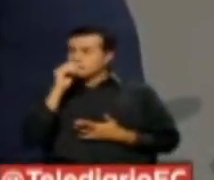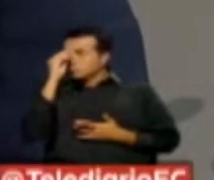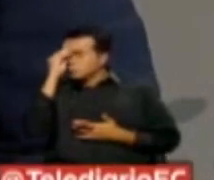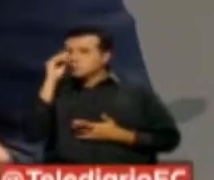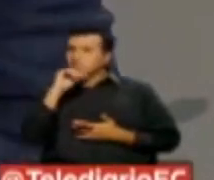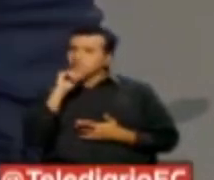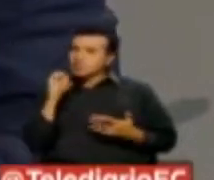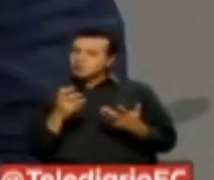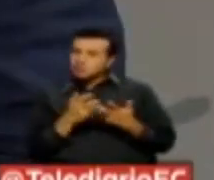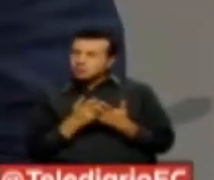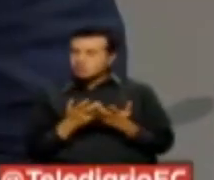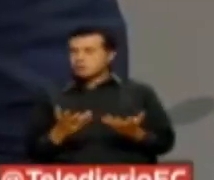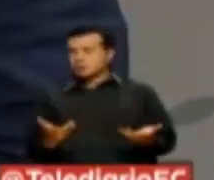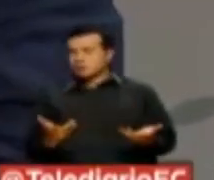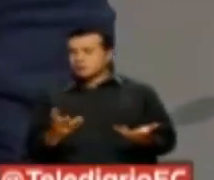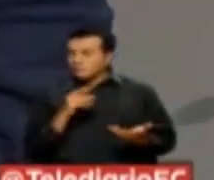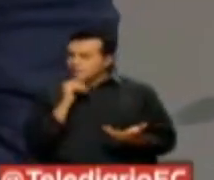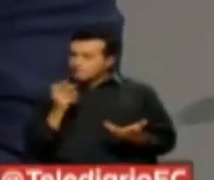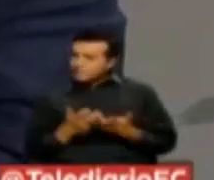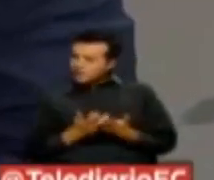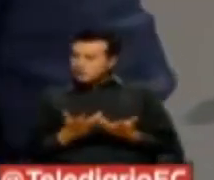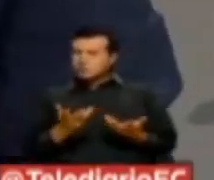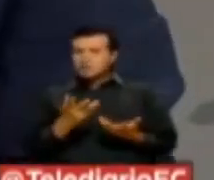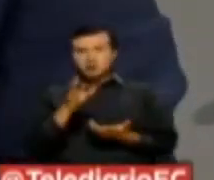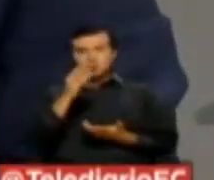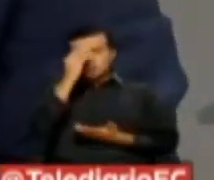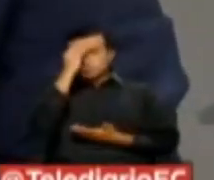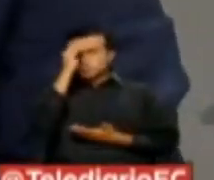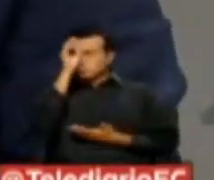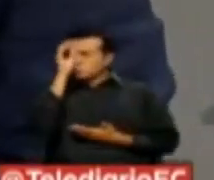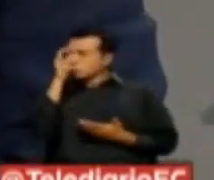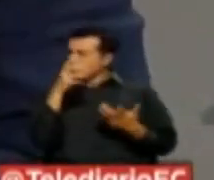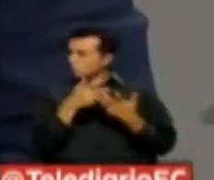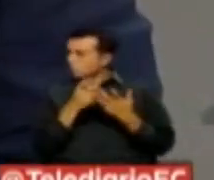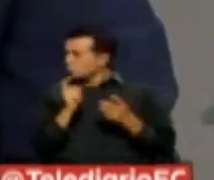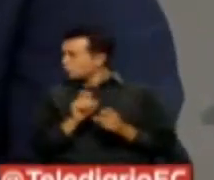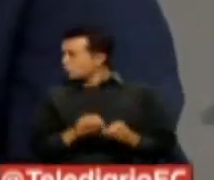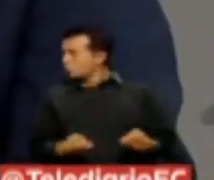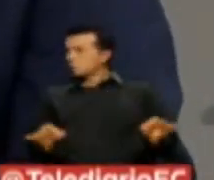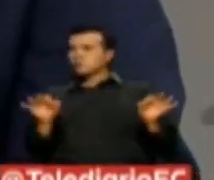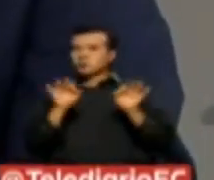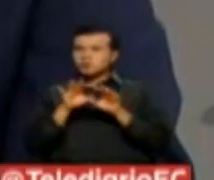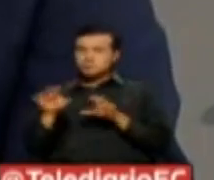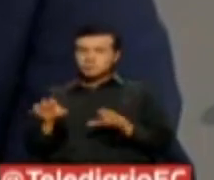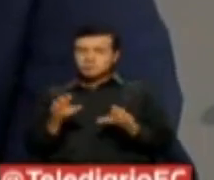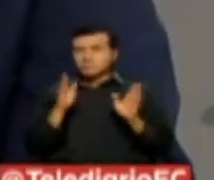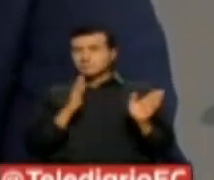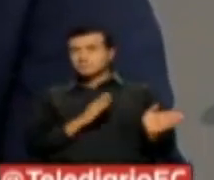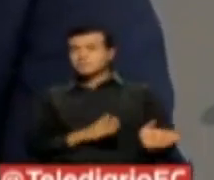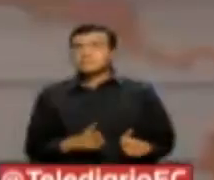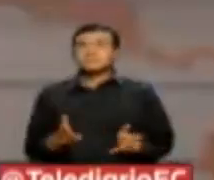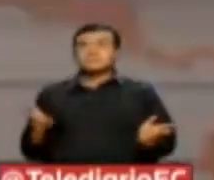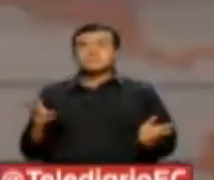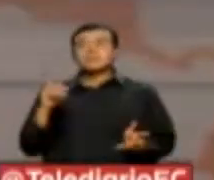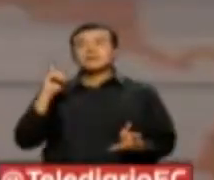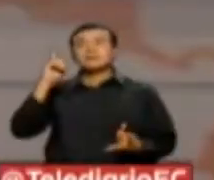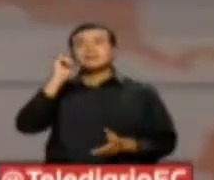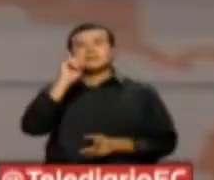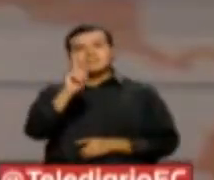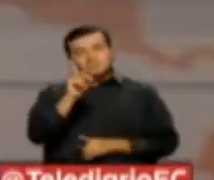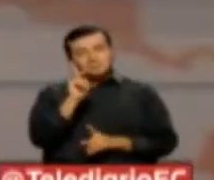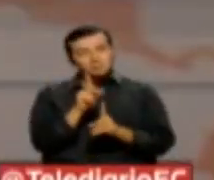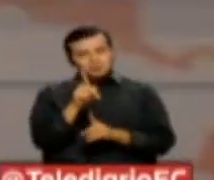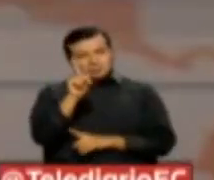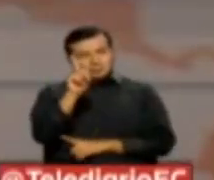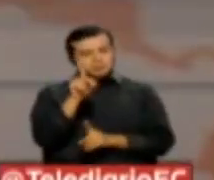educativa en qué medida se han cruzado y en qué medida se está coordinando en función de éste eso me parece muy importante